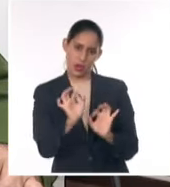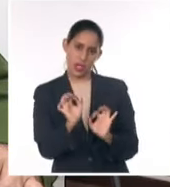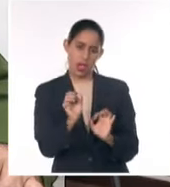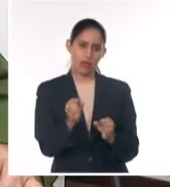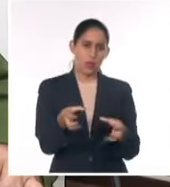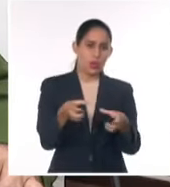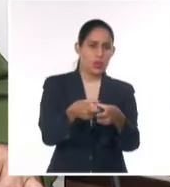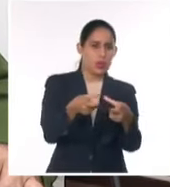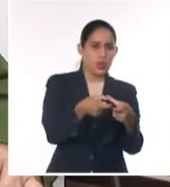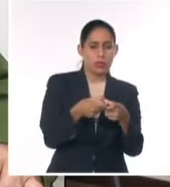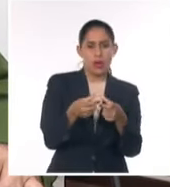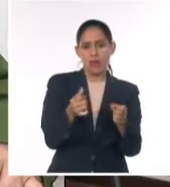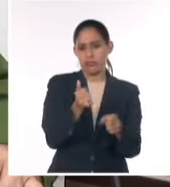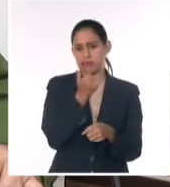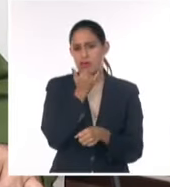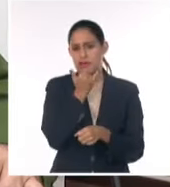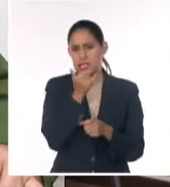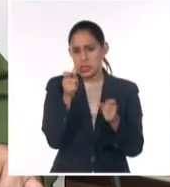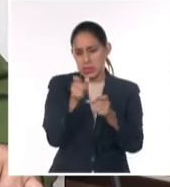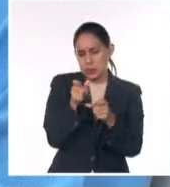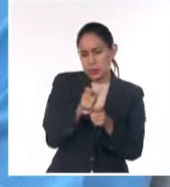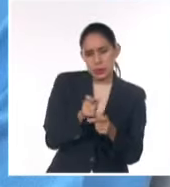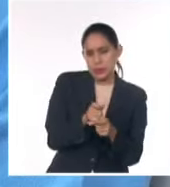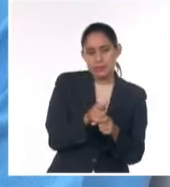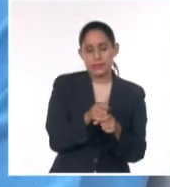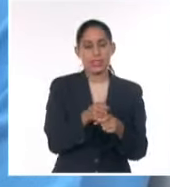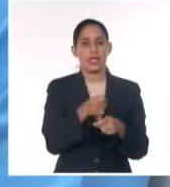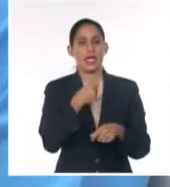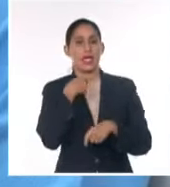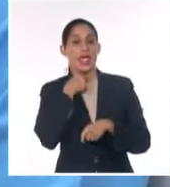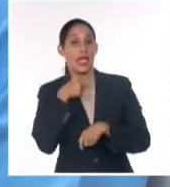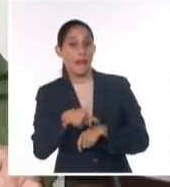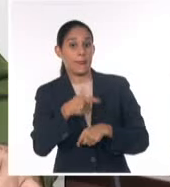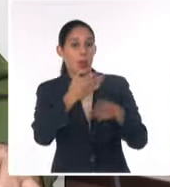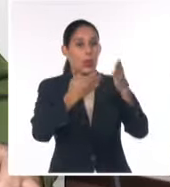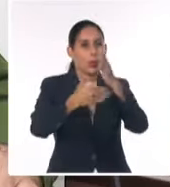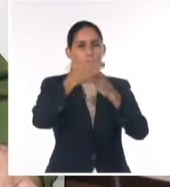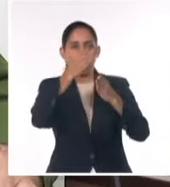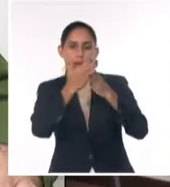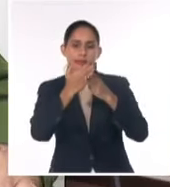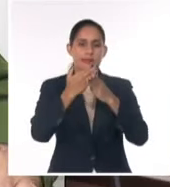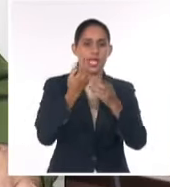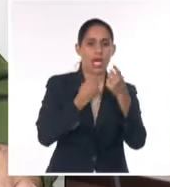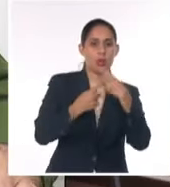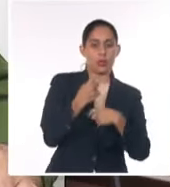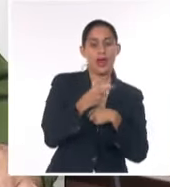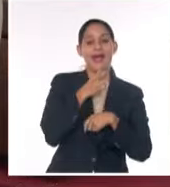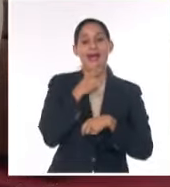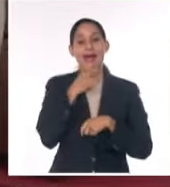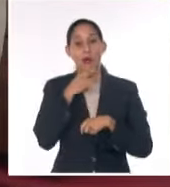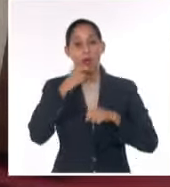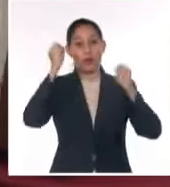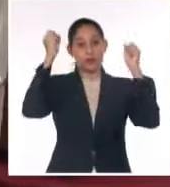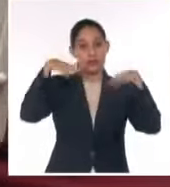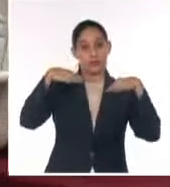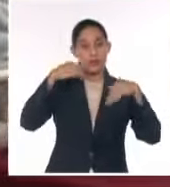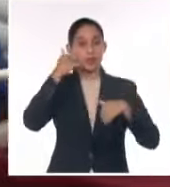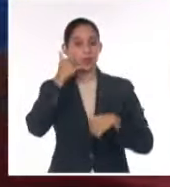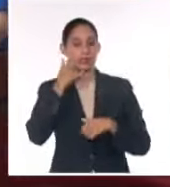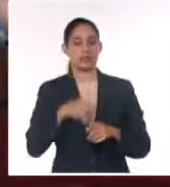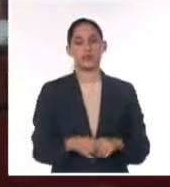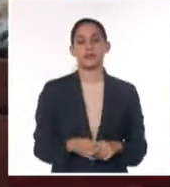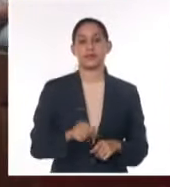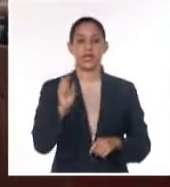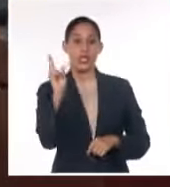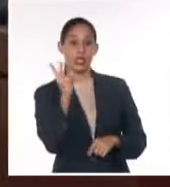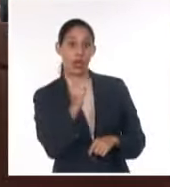de afectaciones severas en la vivienda, en la infraestructura, y todavía nos queda por avanzar en agua, electricidad y comunicaciones. Dos huracanes y dos